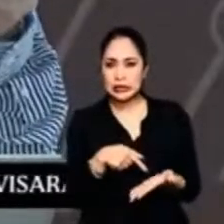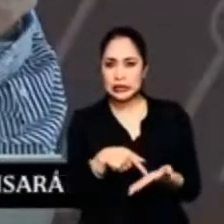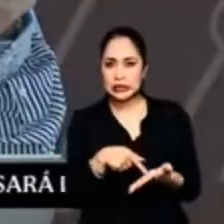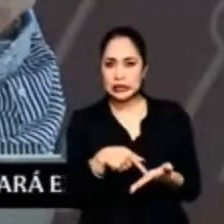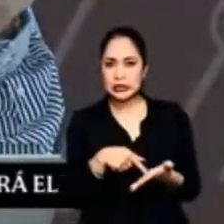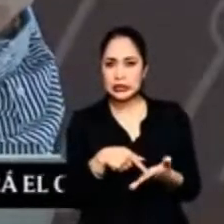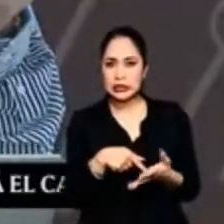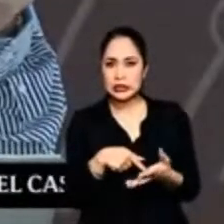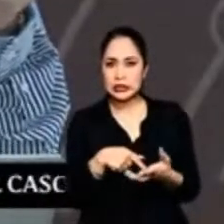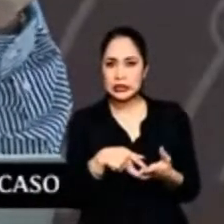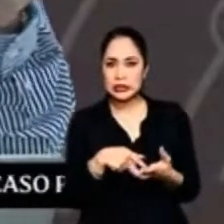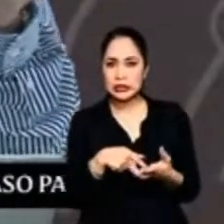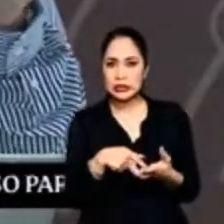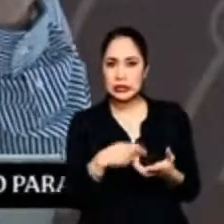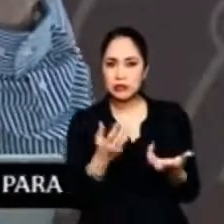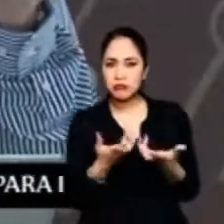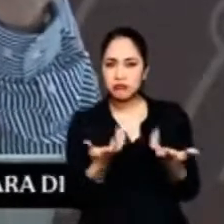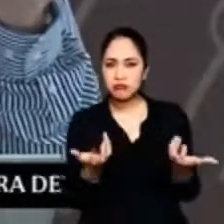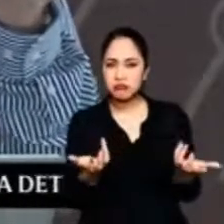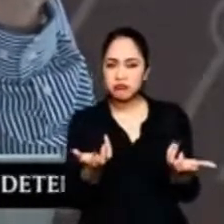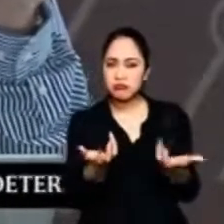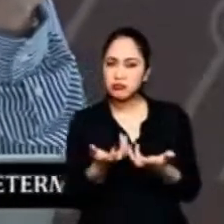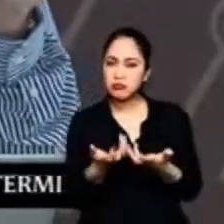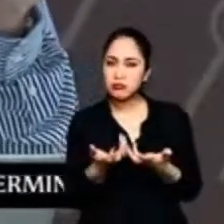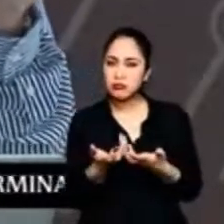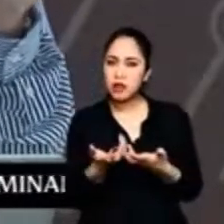divididos, están. Está